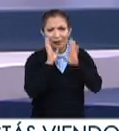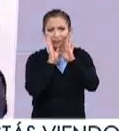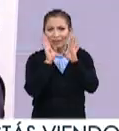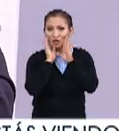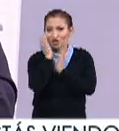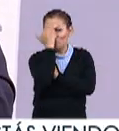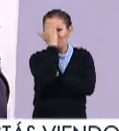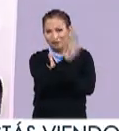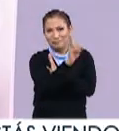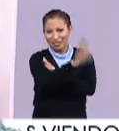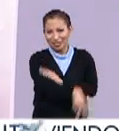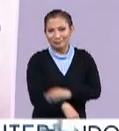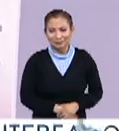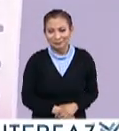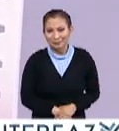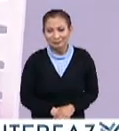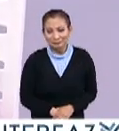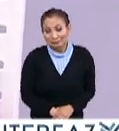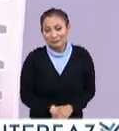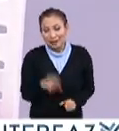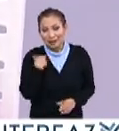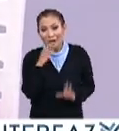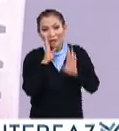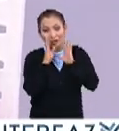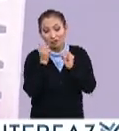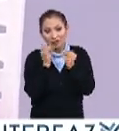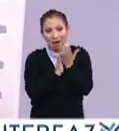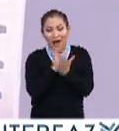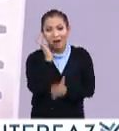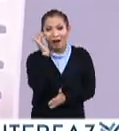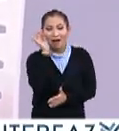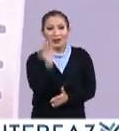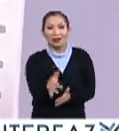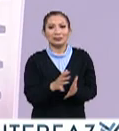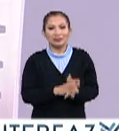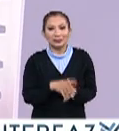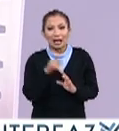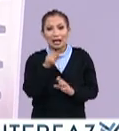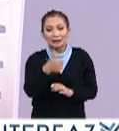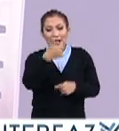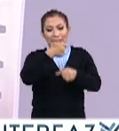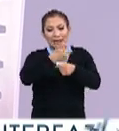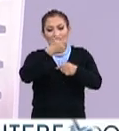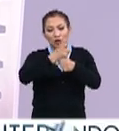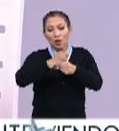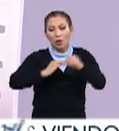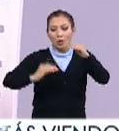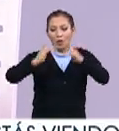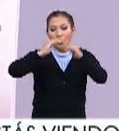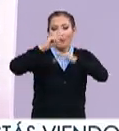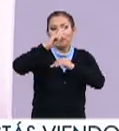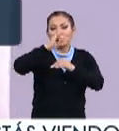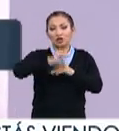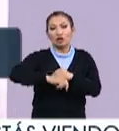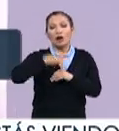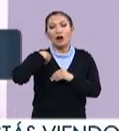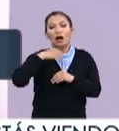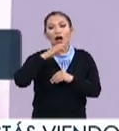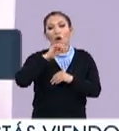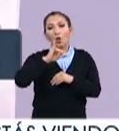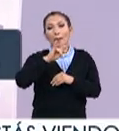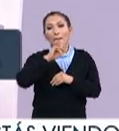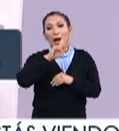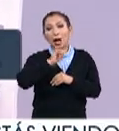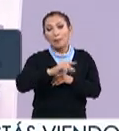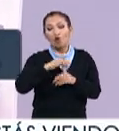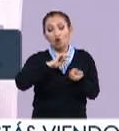no lo conocía y confieso que agradezco que Sexto Piso y particularmente Juan Pablo Villalobos